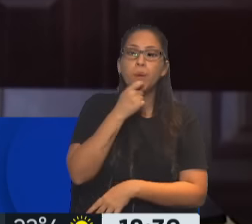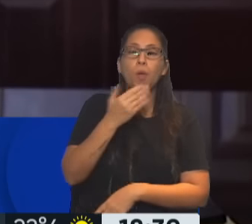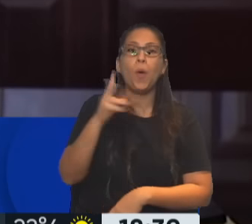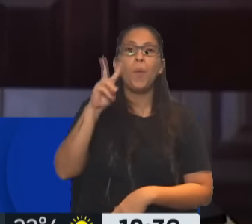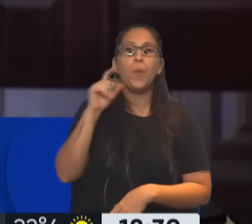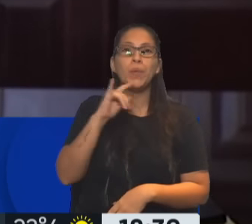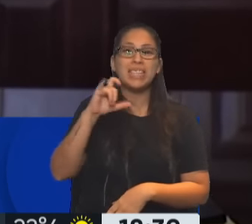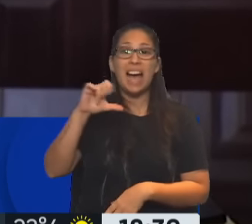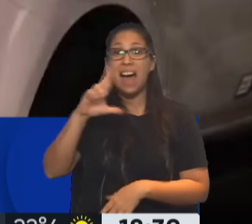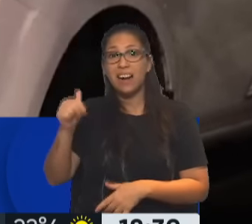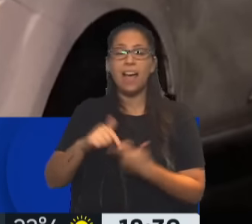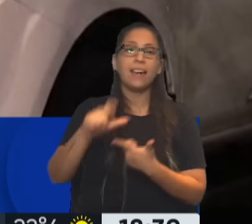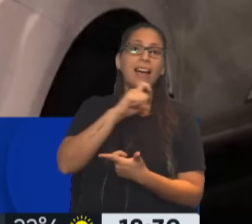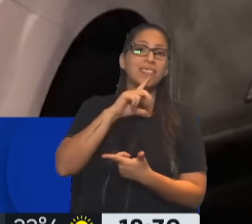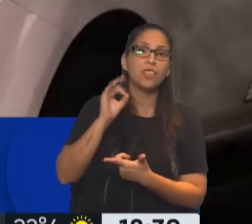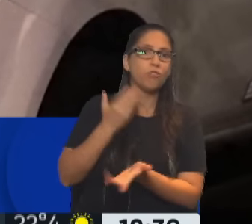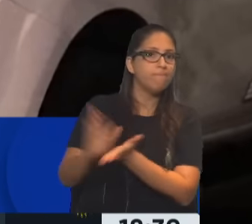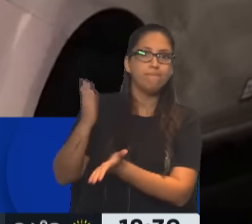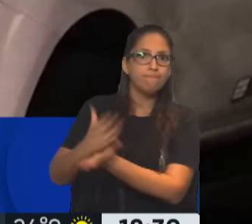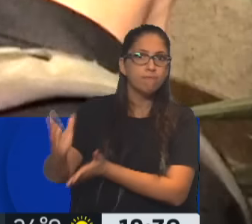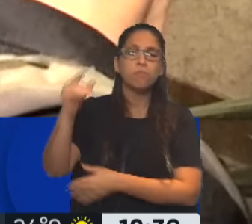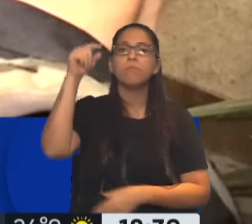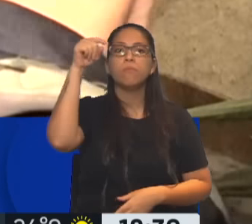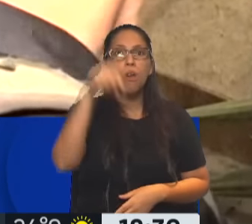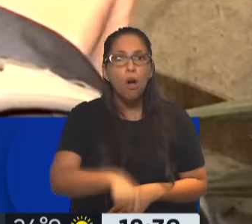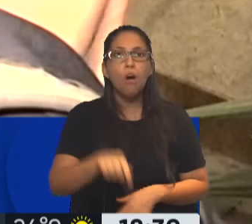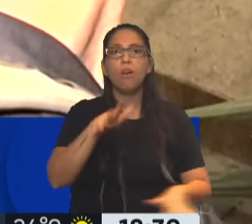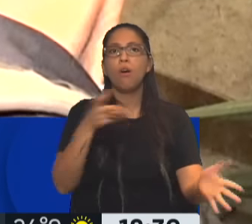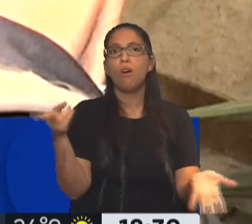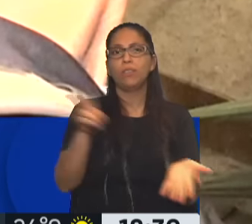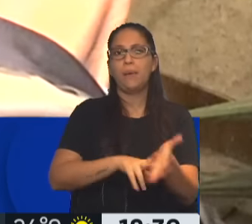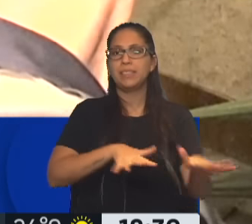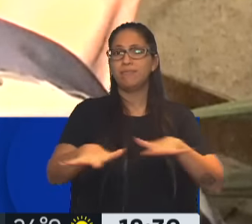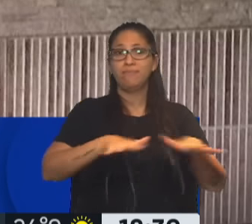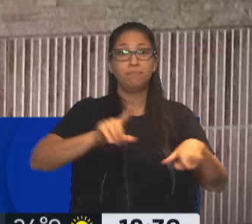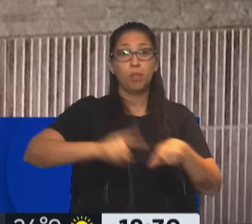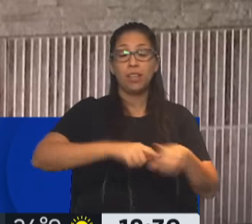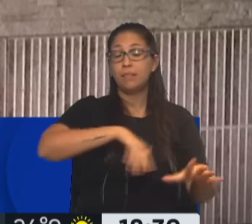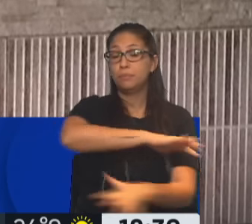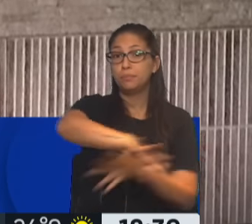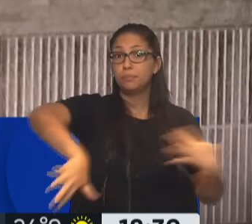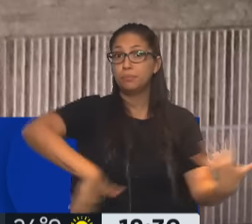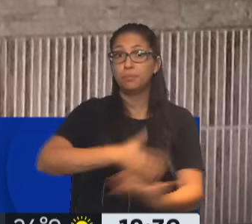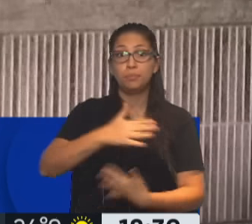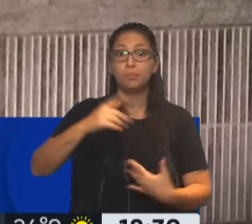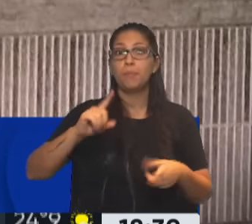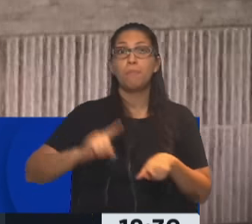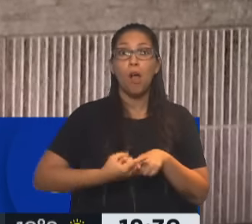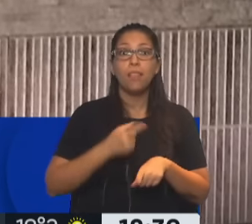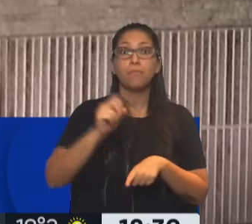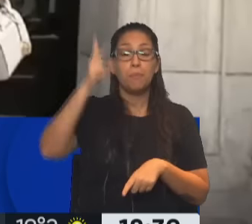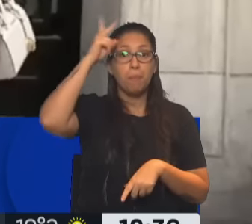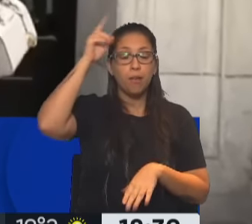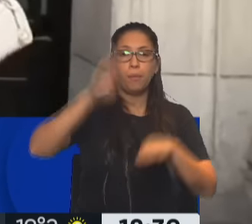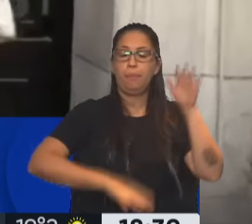Pedro Castillo. Perú atraviesa hoy otra nueva crisis que mantiene la tónica de la inestabilidad política del último